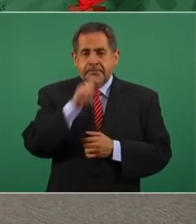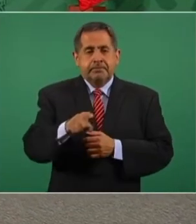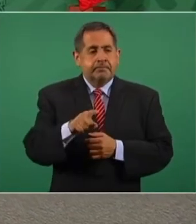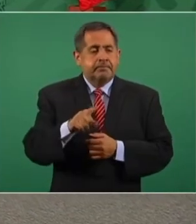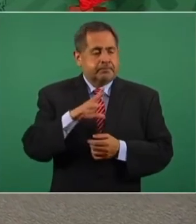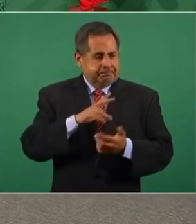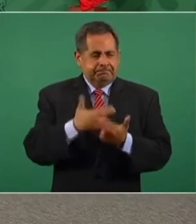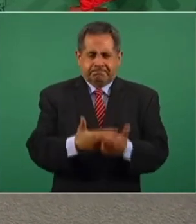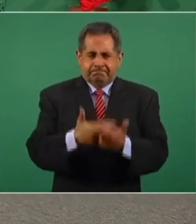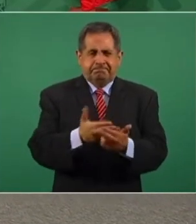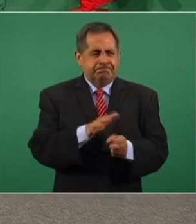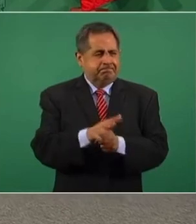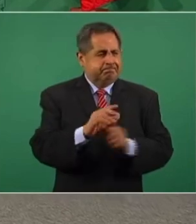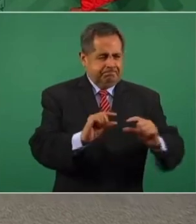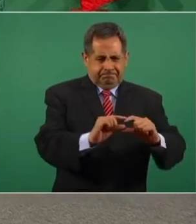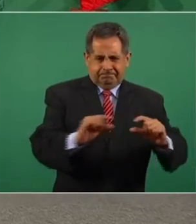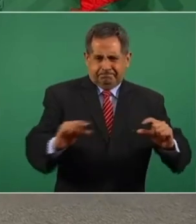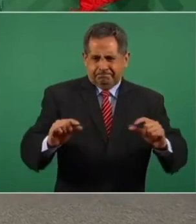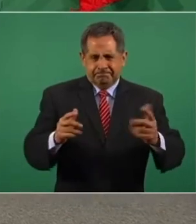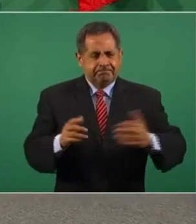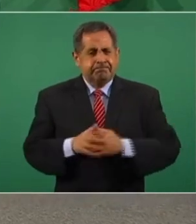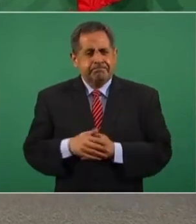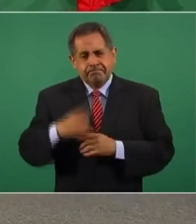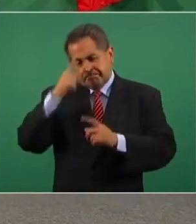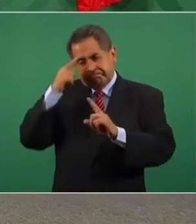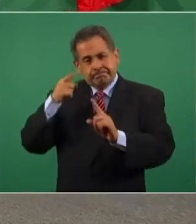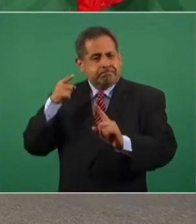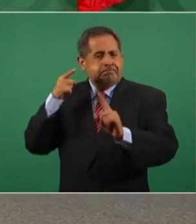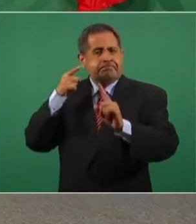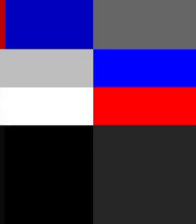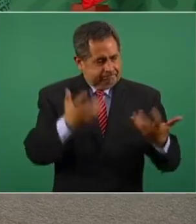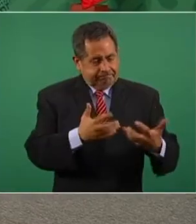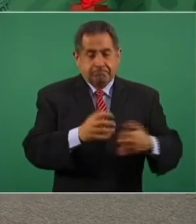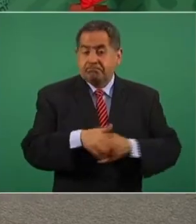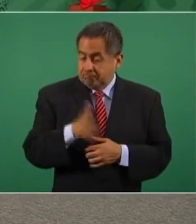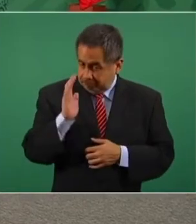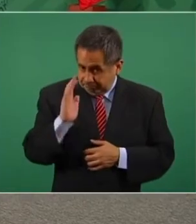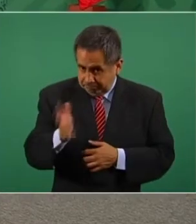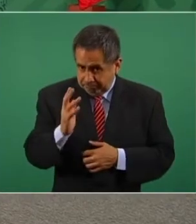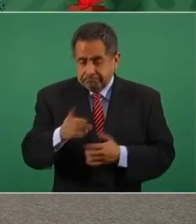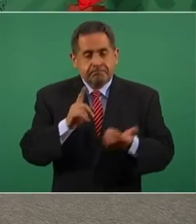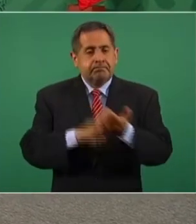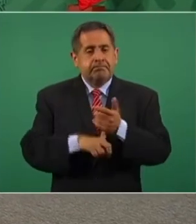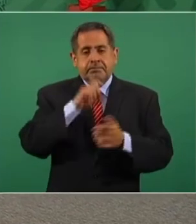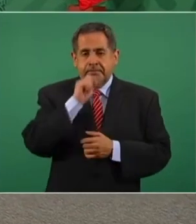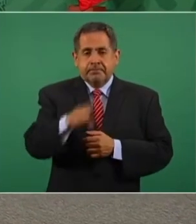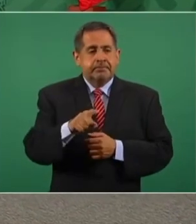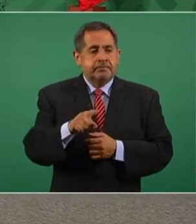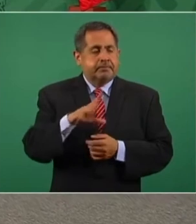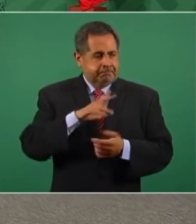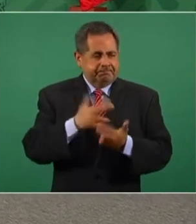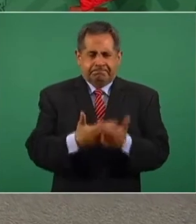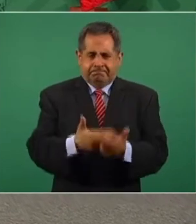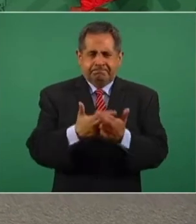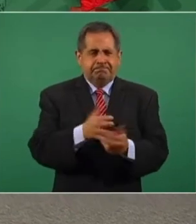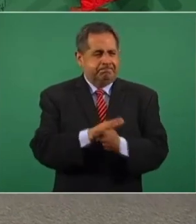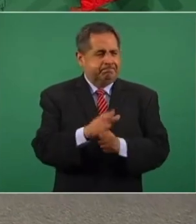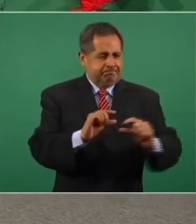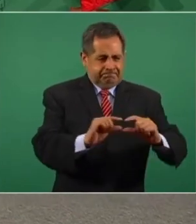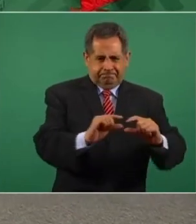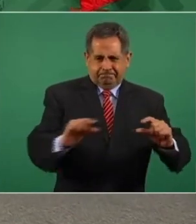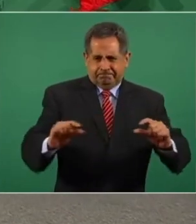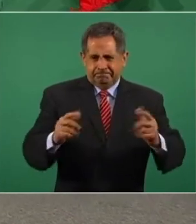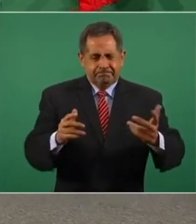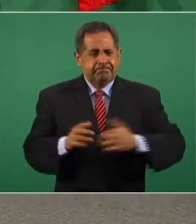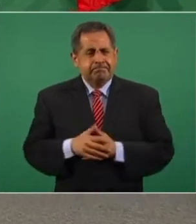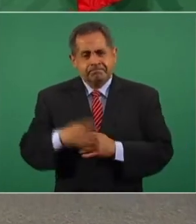Noroña es una agradable persona y buen ciudadano. Yo les quiero decir que